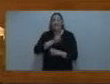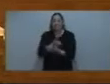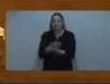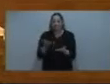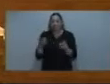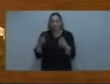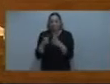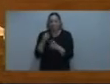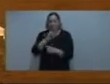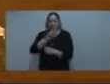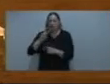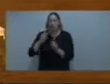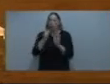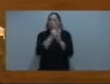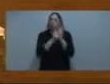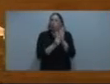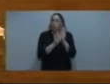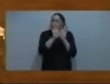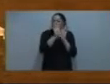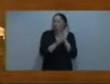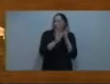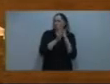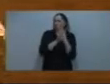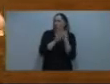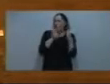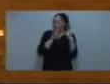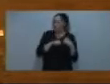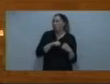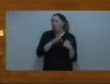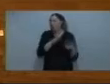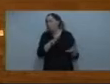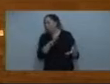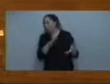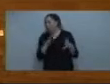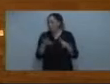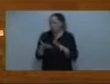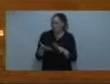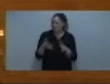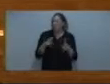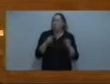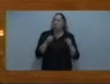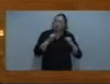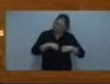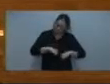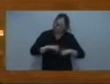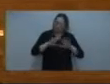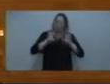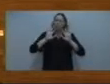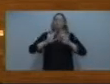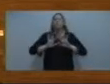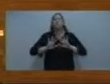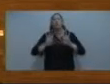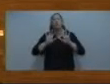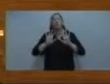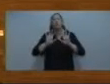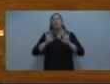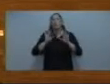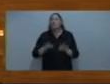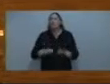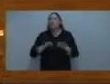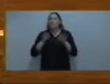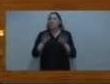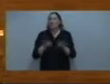primeros puntos podemos estar de acuerdo, en mayor o menor medida, pero conformes. Hemos dejado siempre